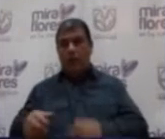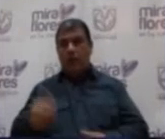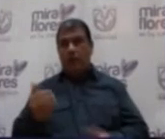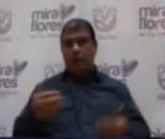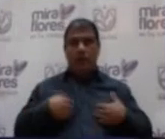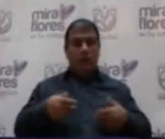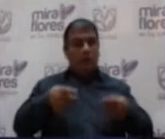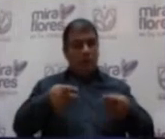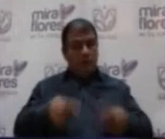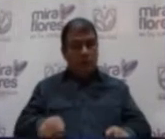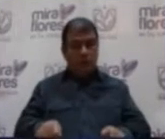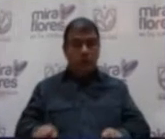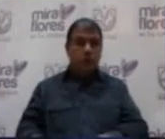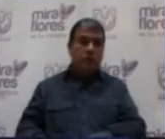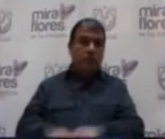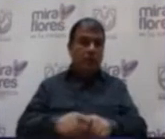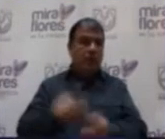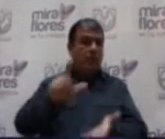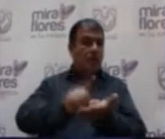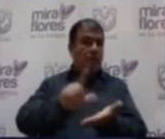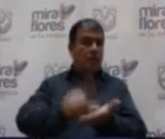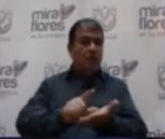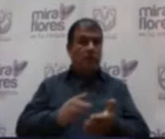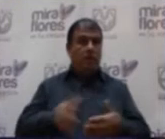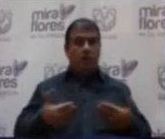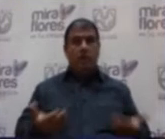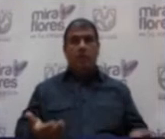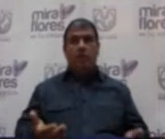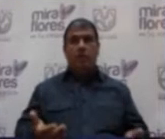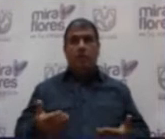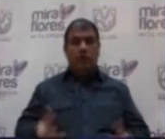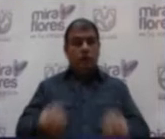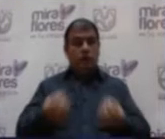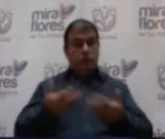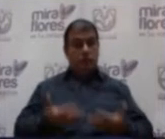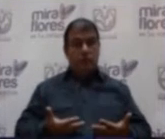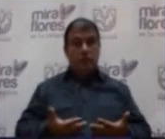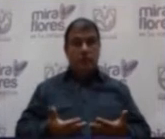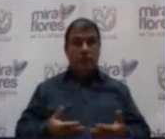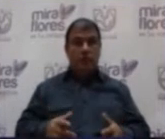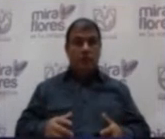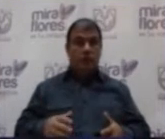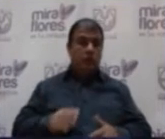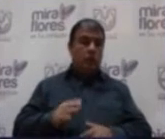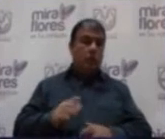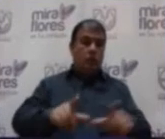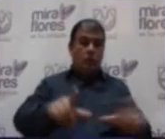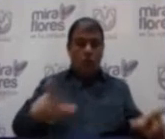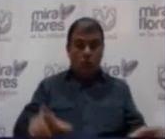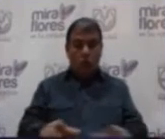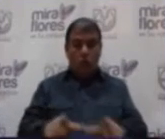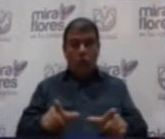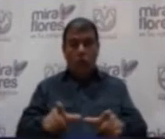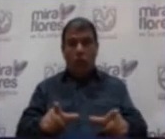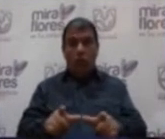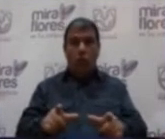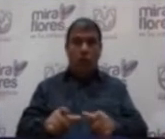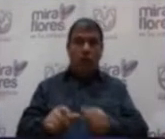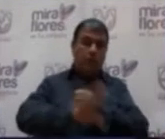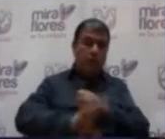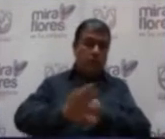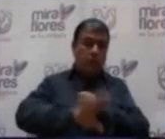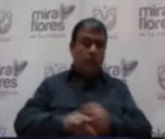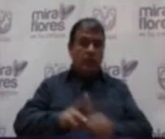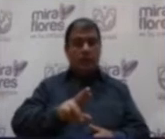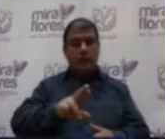la autorización de Lima para que se nos otorgue zona reservada, que es, normalmente